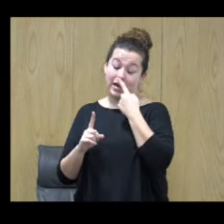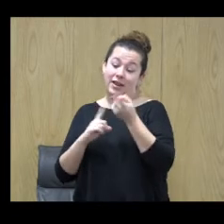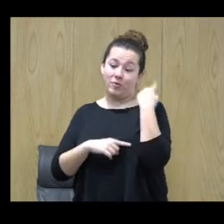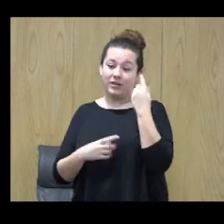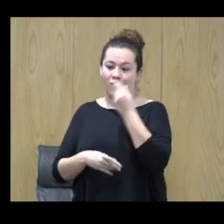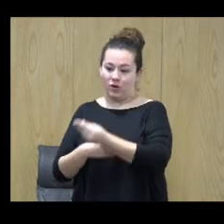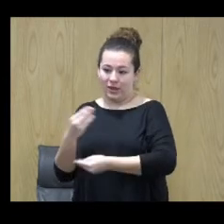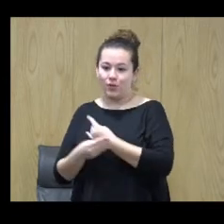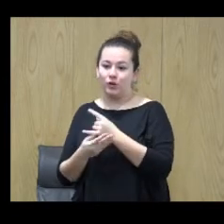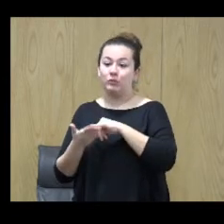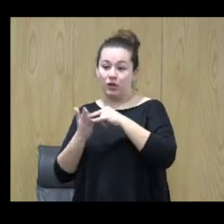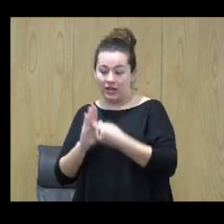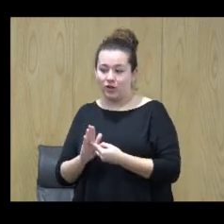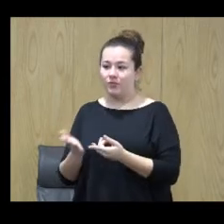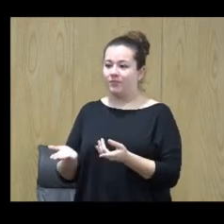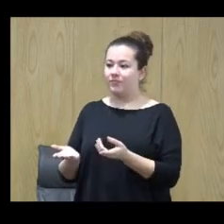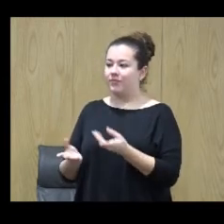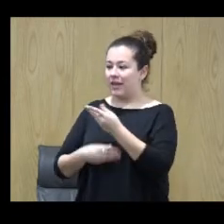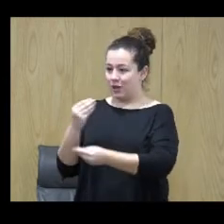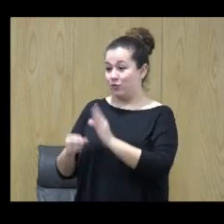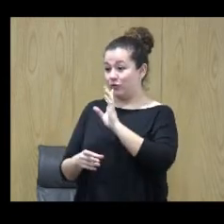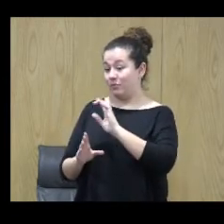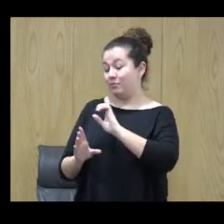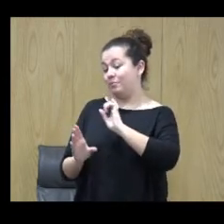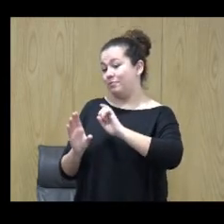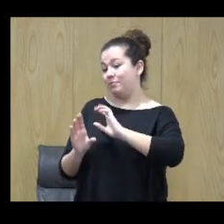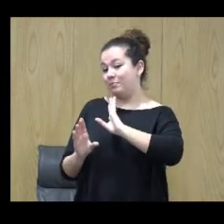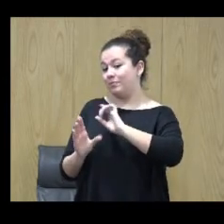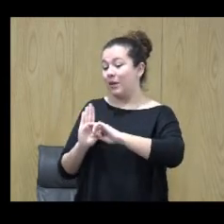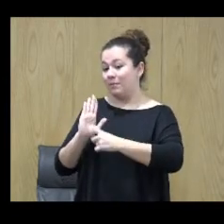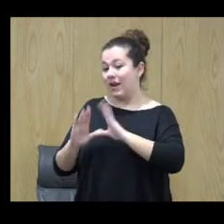hicimos este proyecto, que lo hicimos en plena inclusión en Madrid,